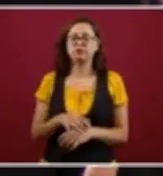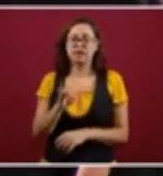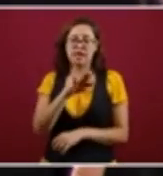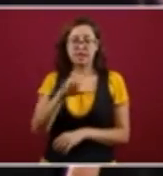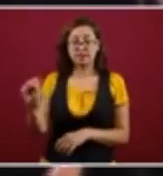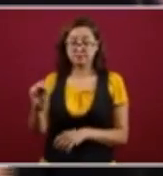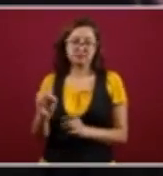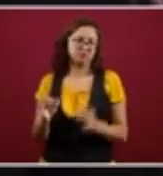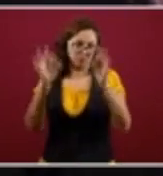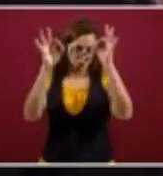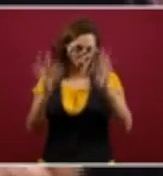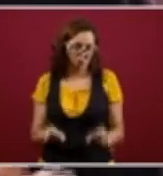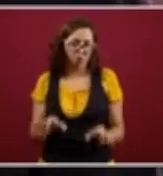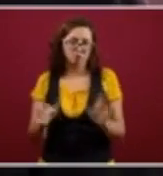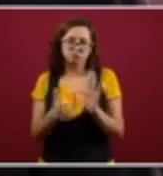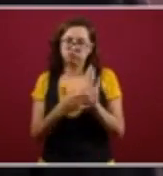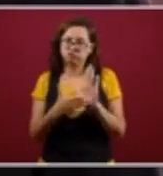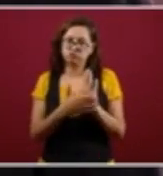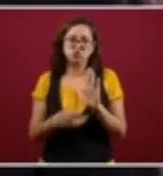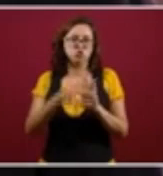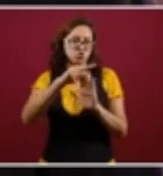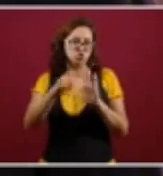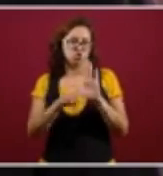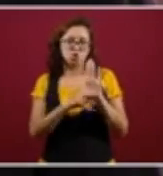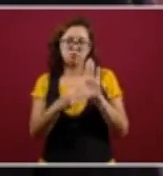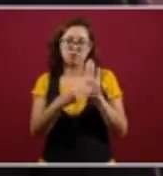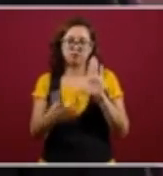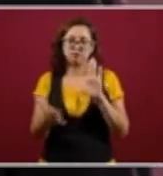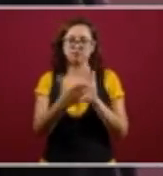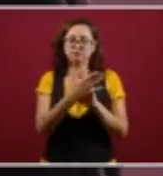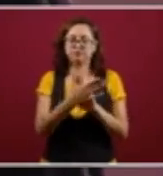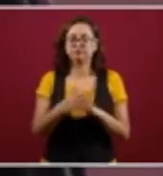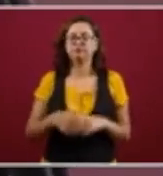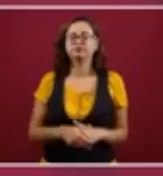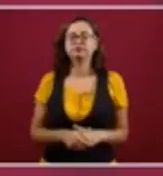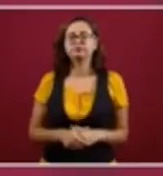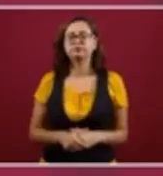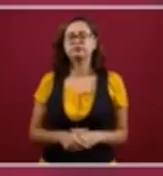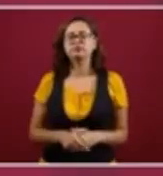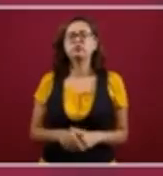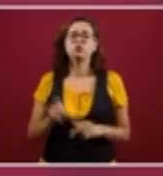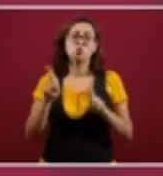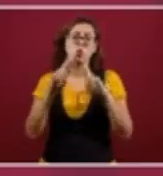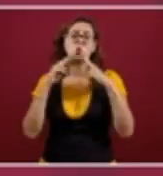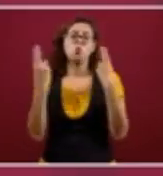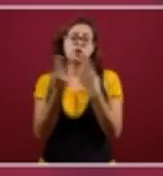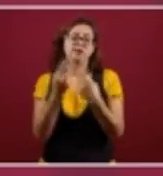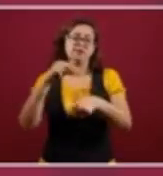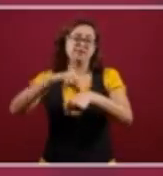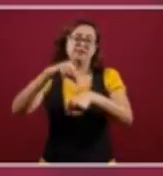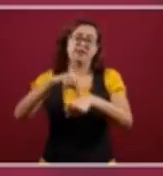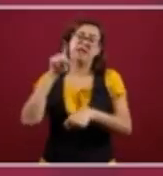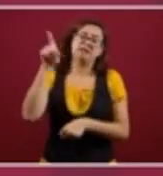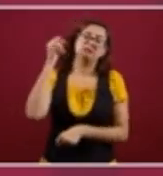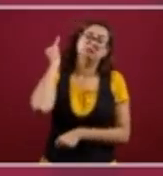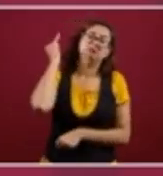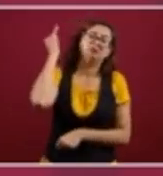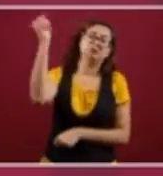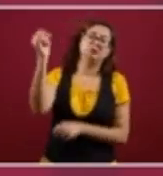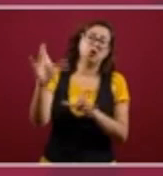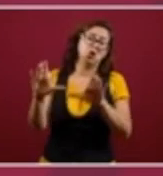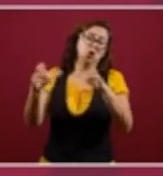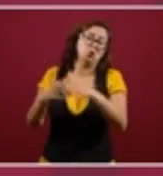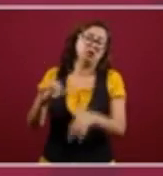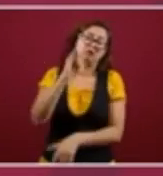oficial, es por norma. Una unidad médica rural allá, en un ejido, en una